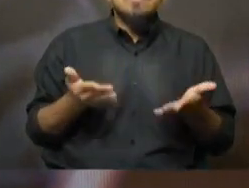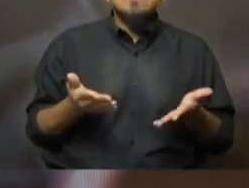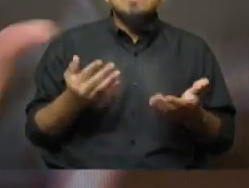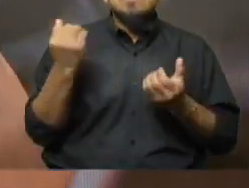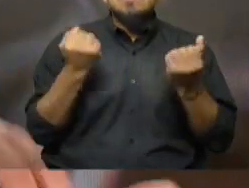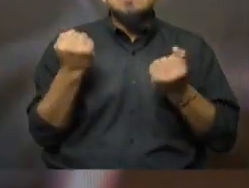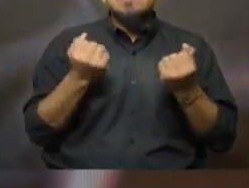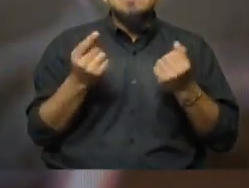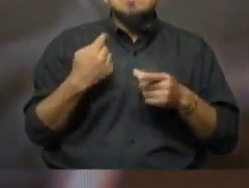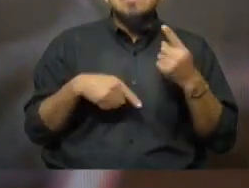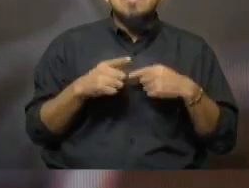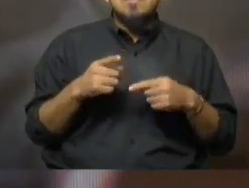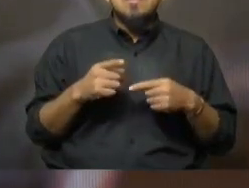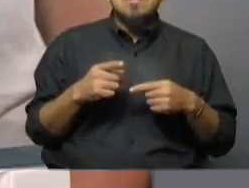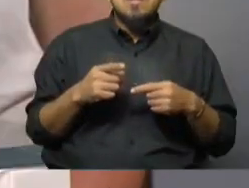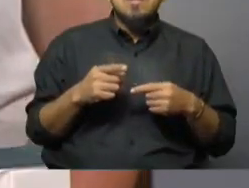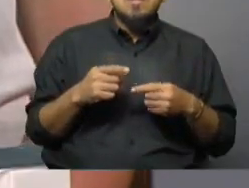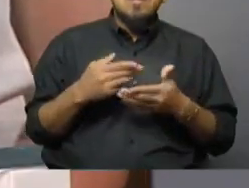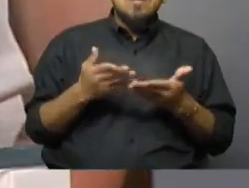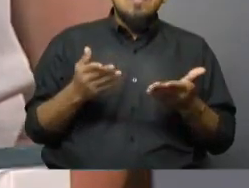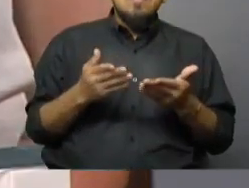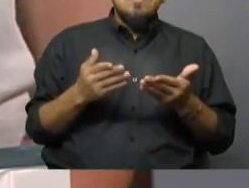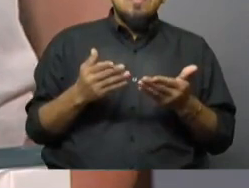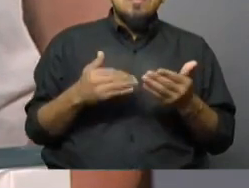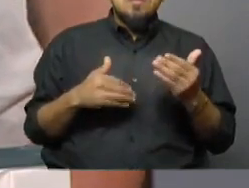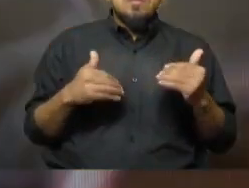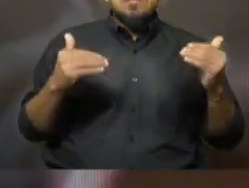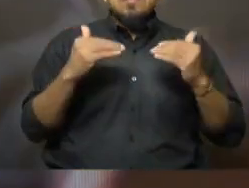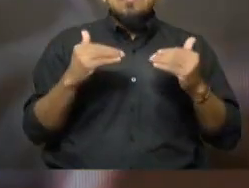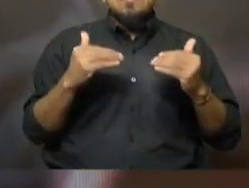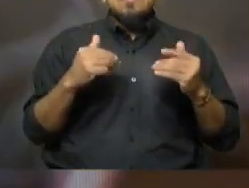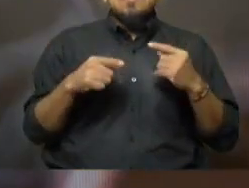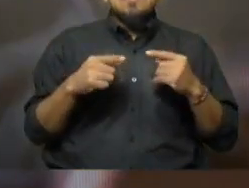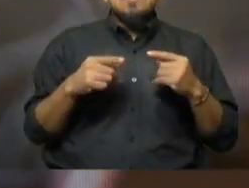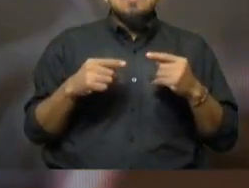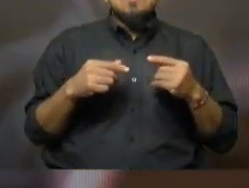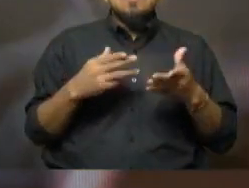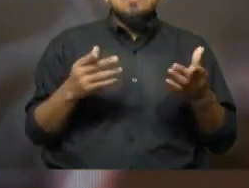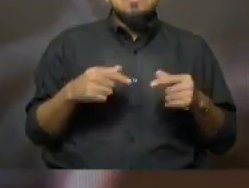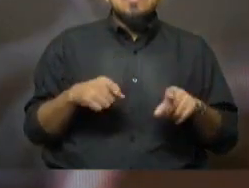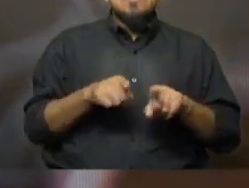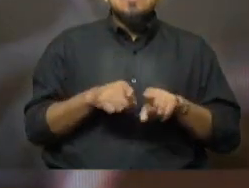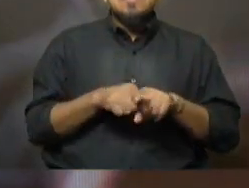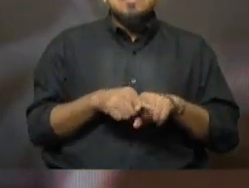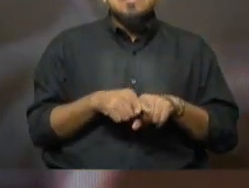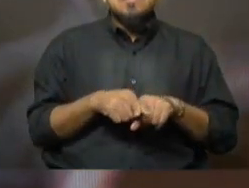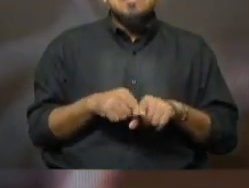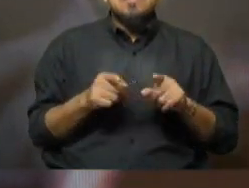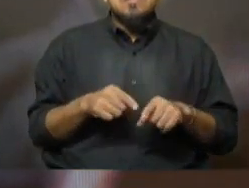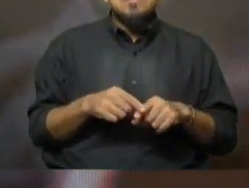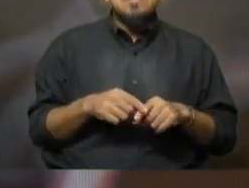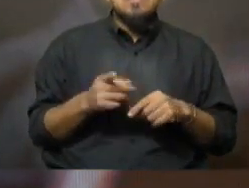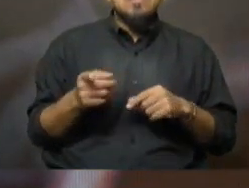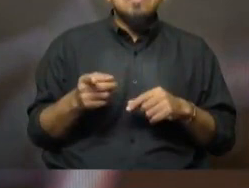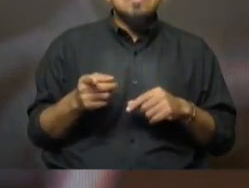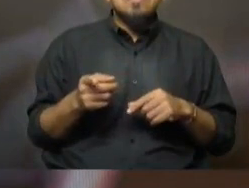económicamente, pero llevado de la mano con una equidad sí. de ingreso, que el reparto uh-huh. sea parejo, porque no puede ser que él gane 25